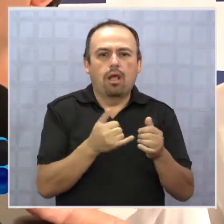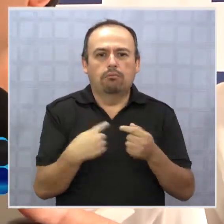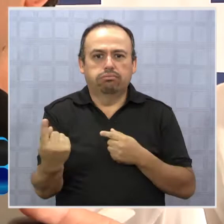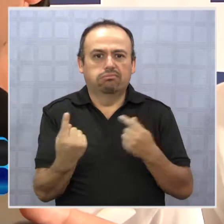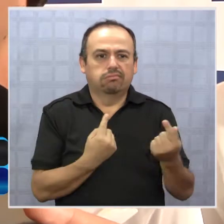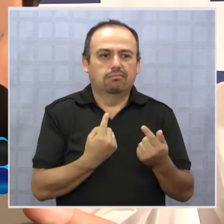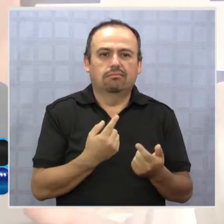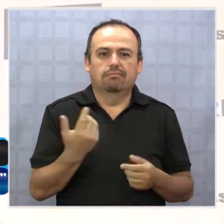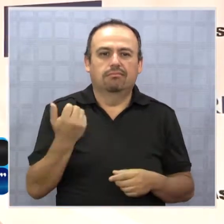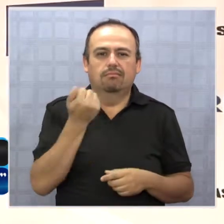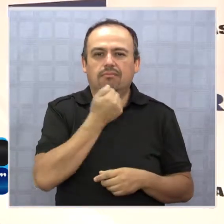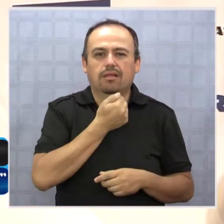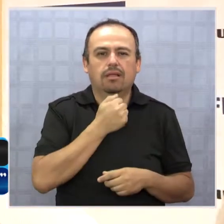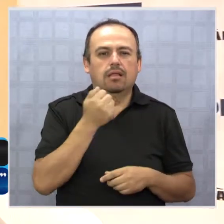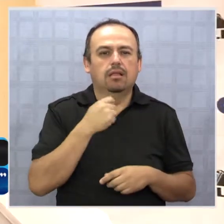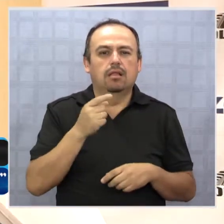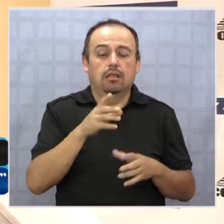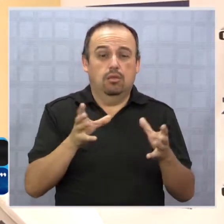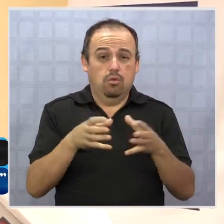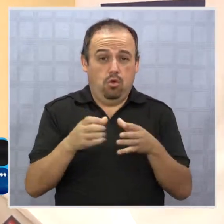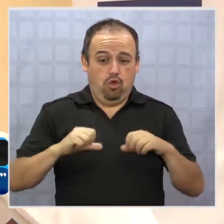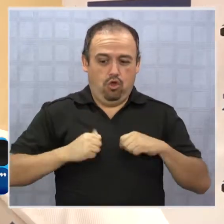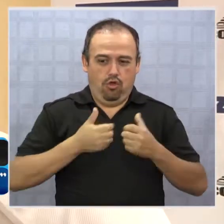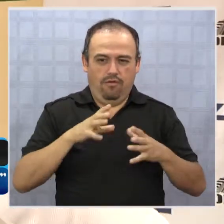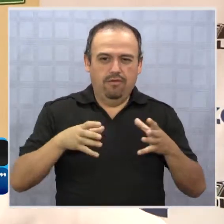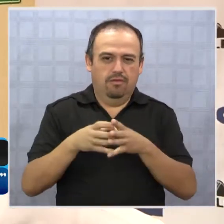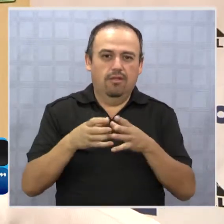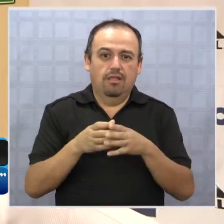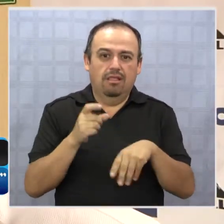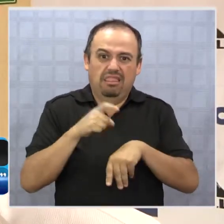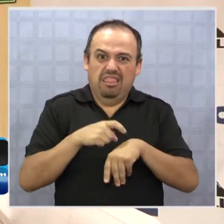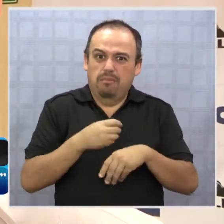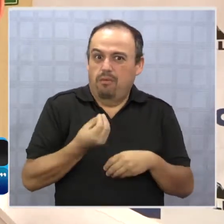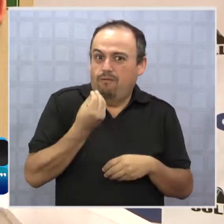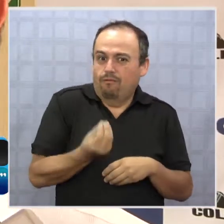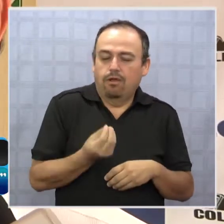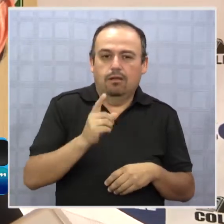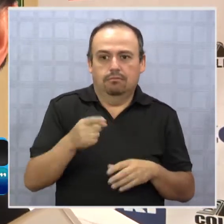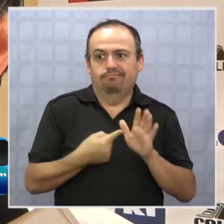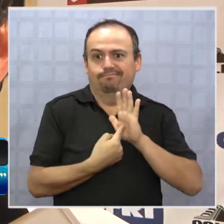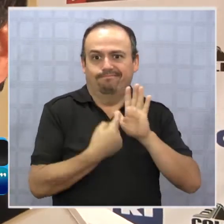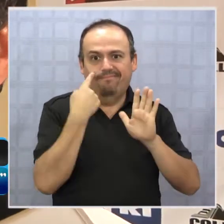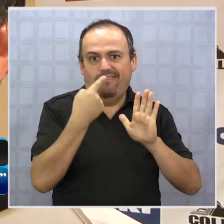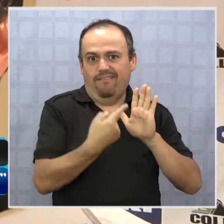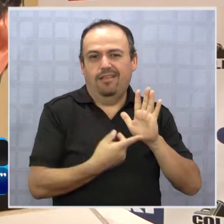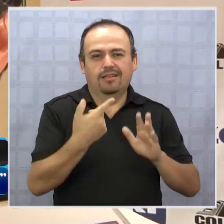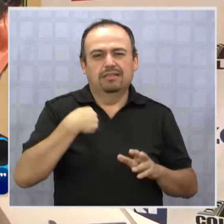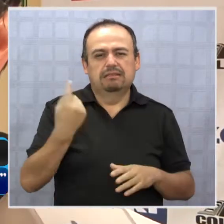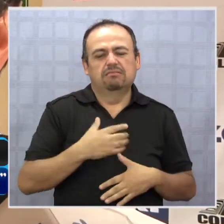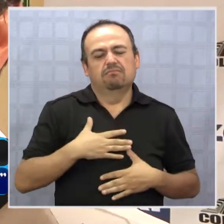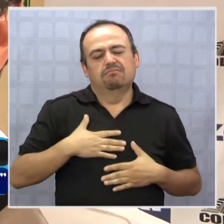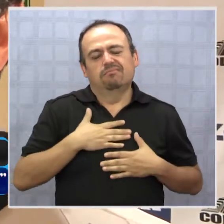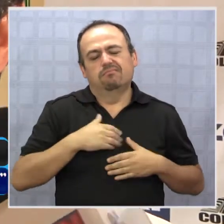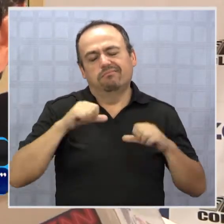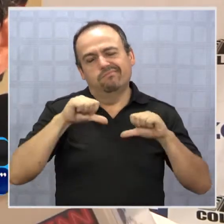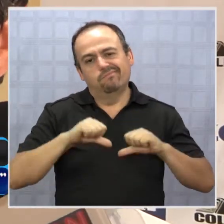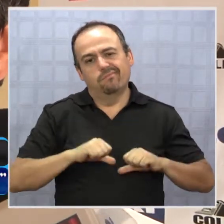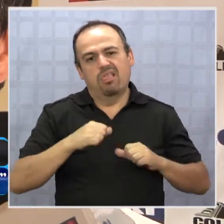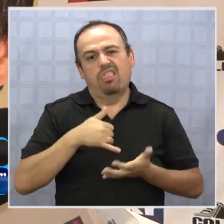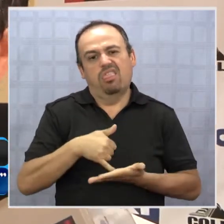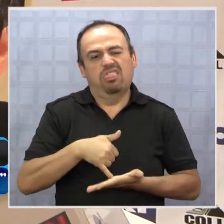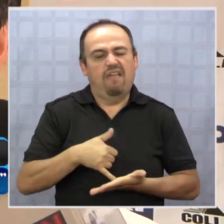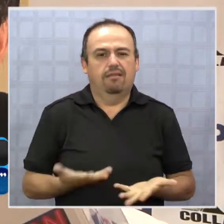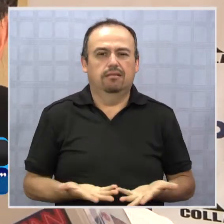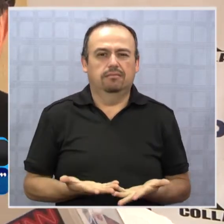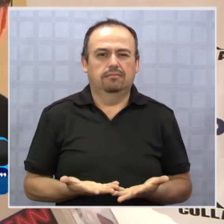atrás, que los chicos no están pasando, los muchachos, en su mejor momento. Y hoy se vio reflejado. Anímicamente el grupo